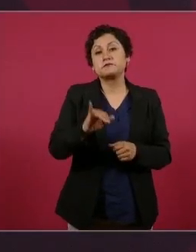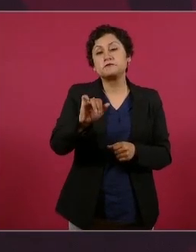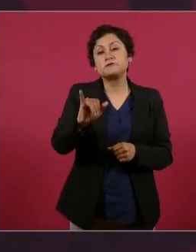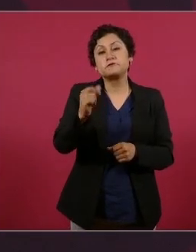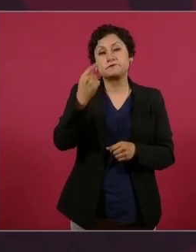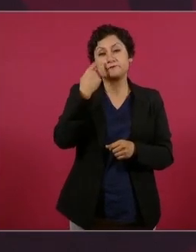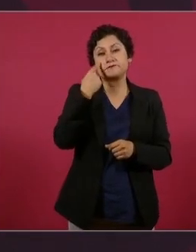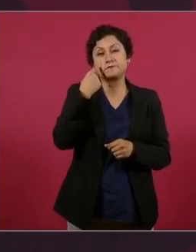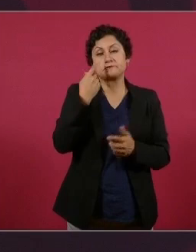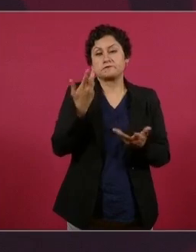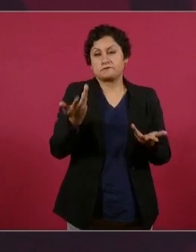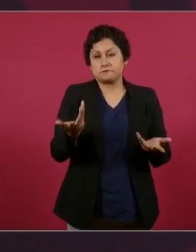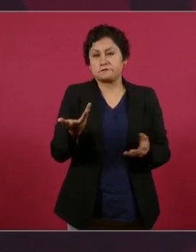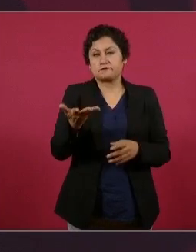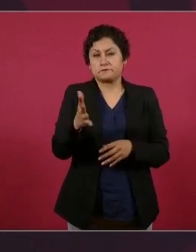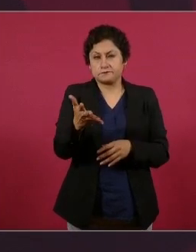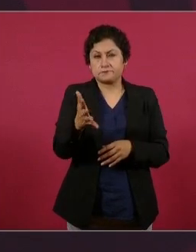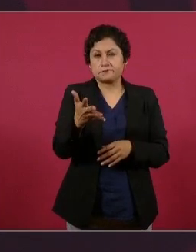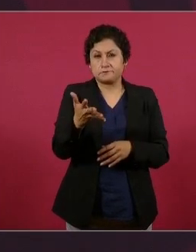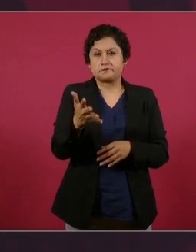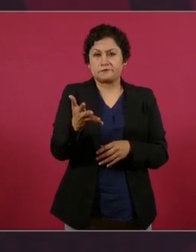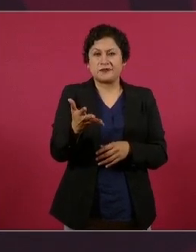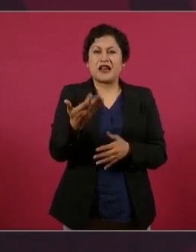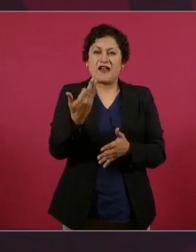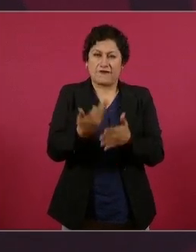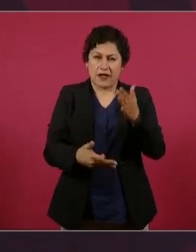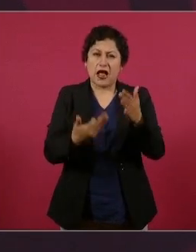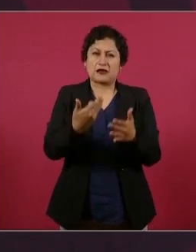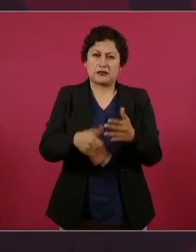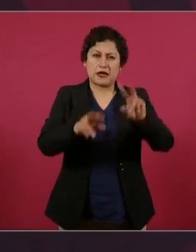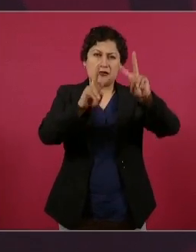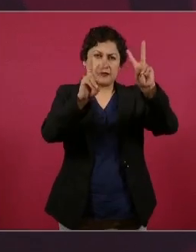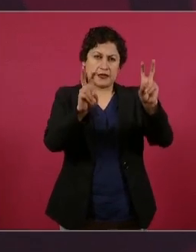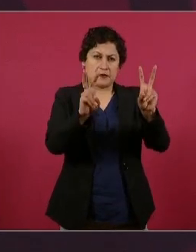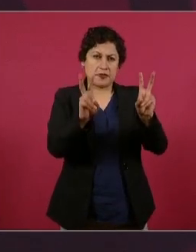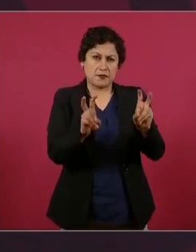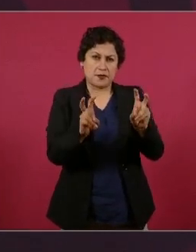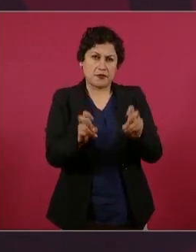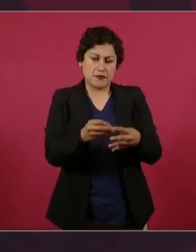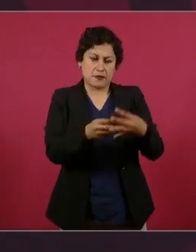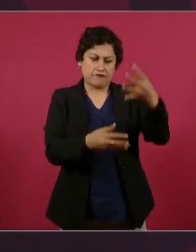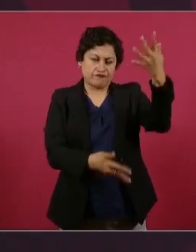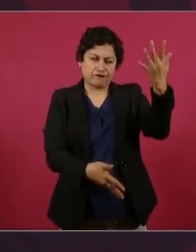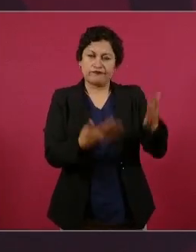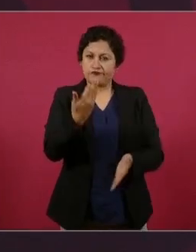hay muchos pendientes, porque